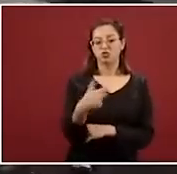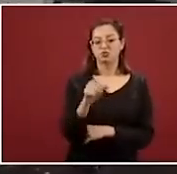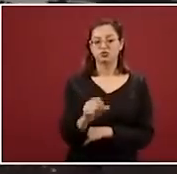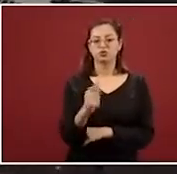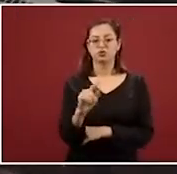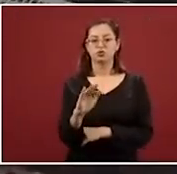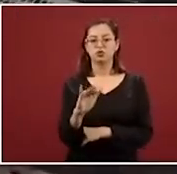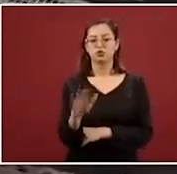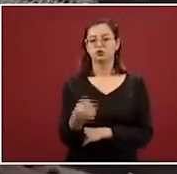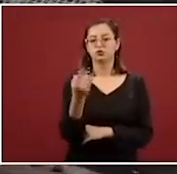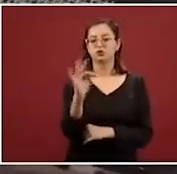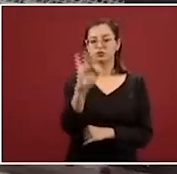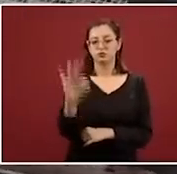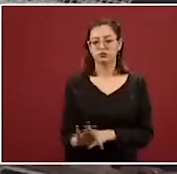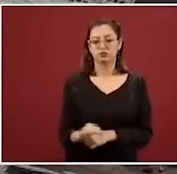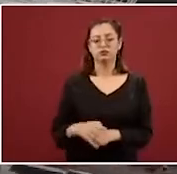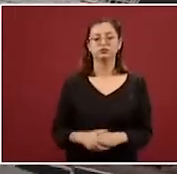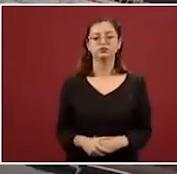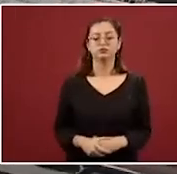12.51%.